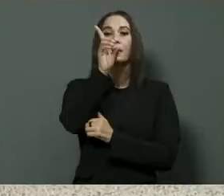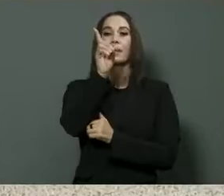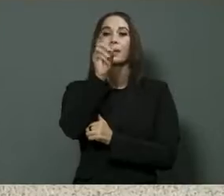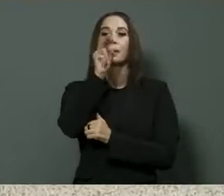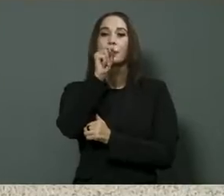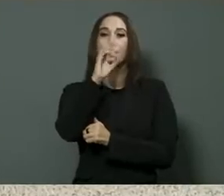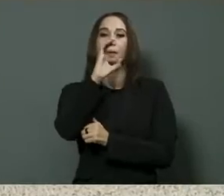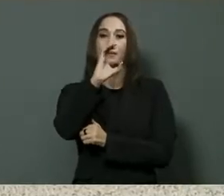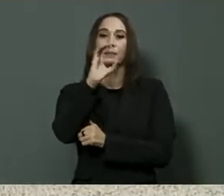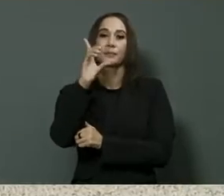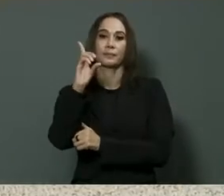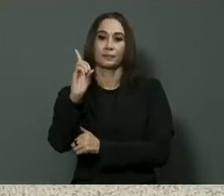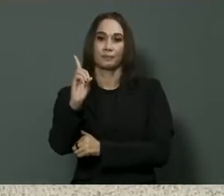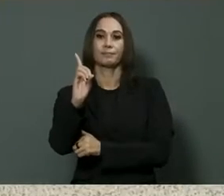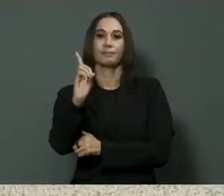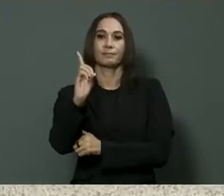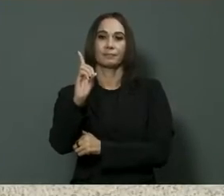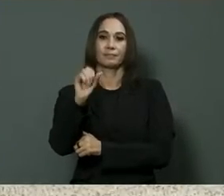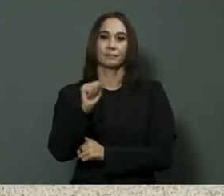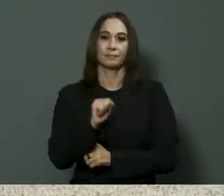DNCD.